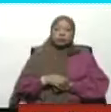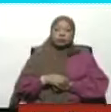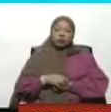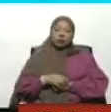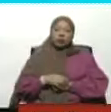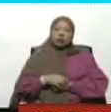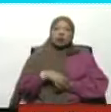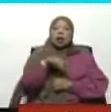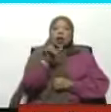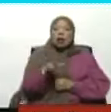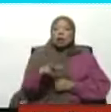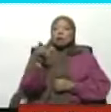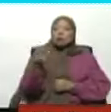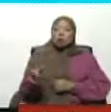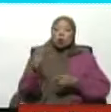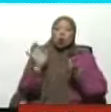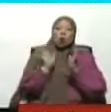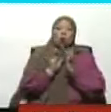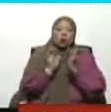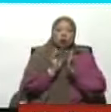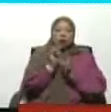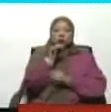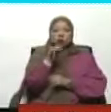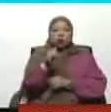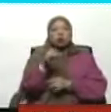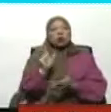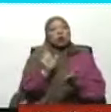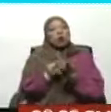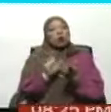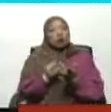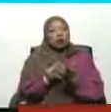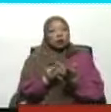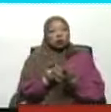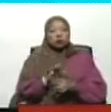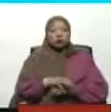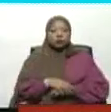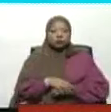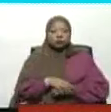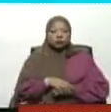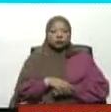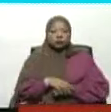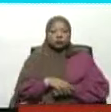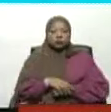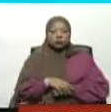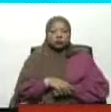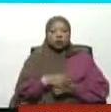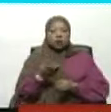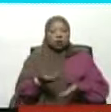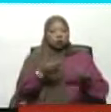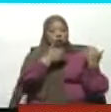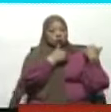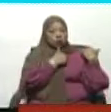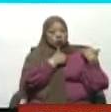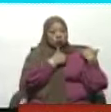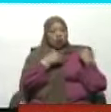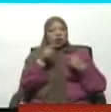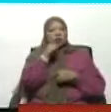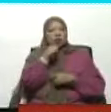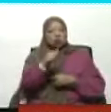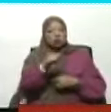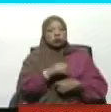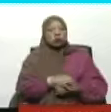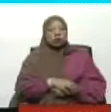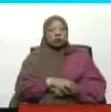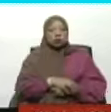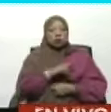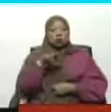para que la gente tuviera un contacto directo, para su reporte, para su denuncia.